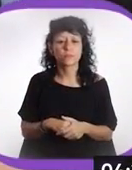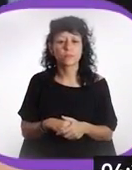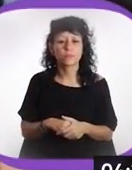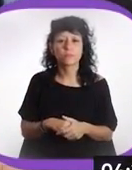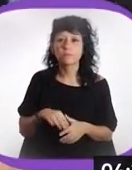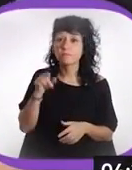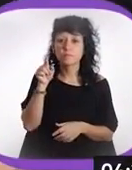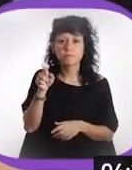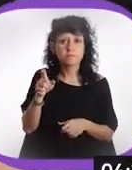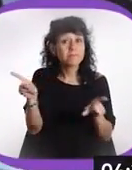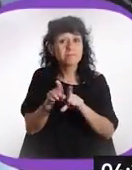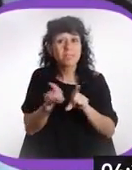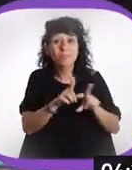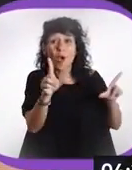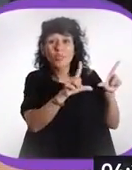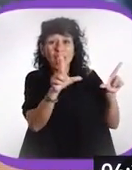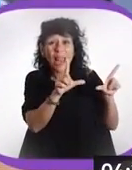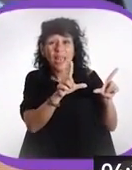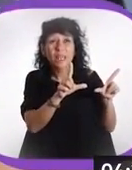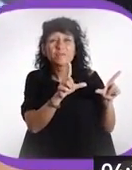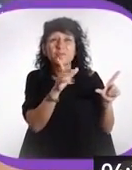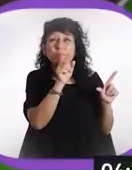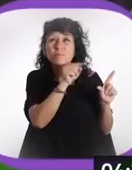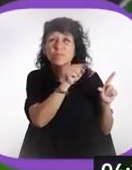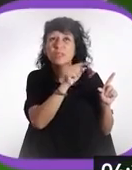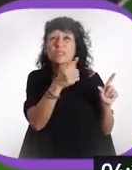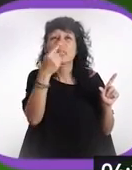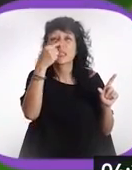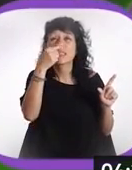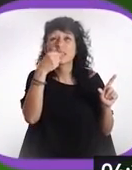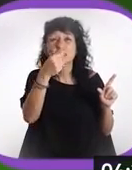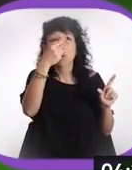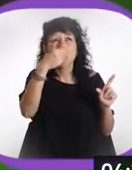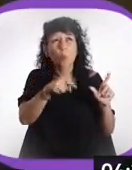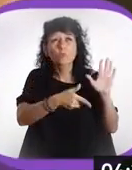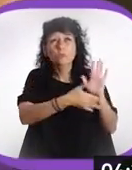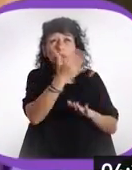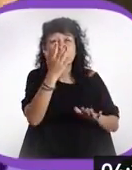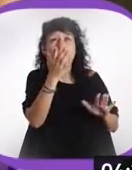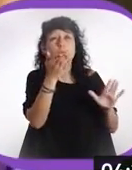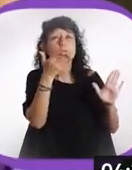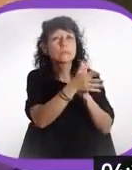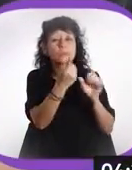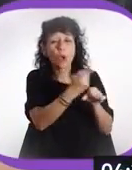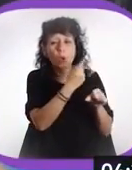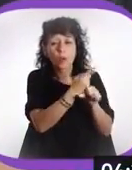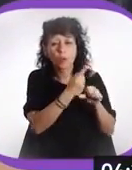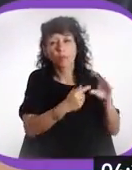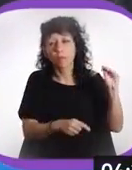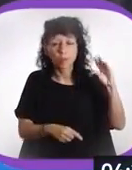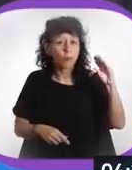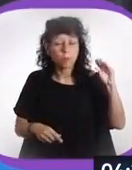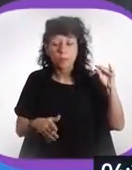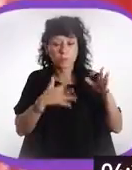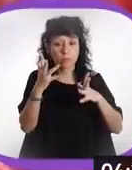Eso es igual que en el episodio 26. La última salida de Blados estaba atrapado sin poder escapar y tuvo que dar un salto de fe hacia las galaxias